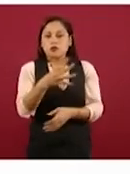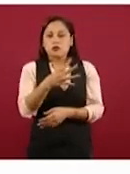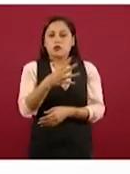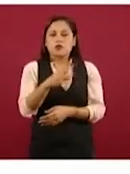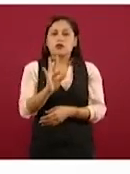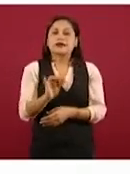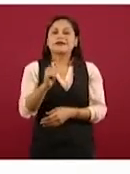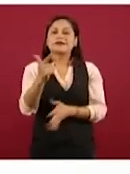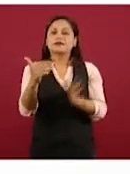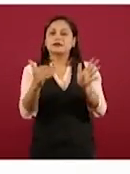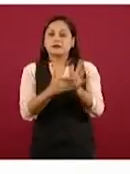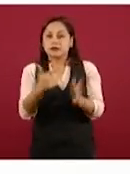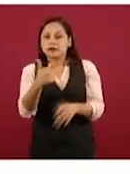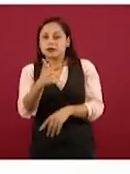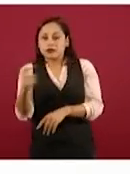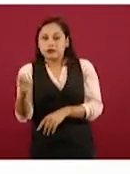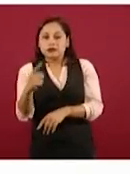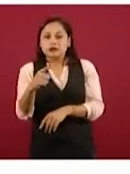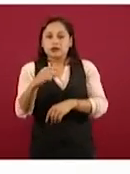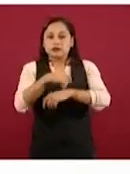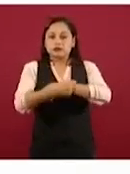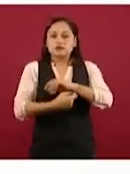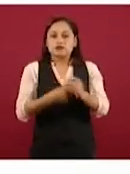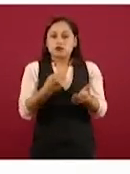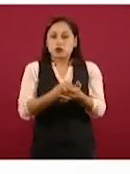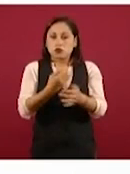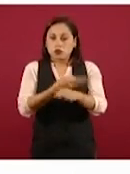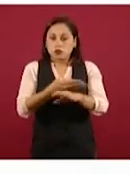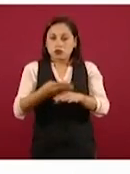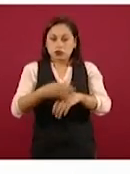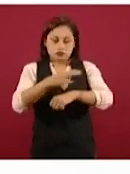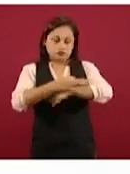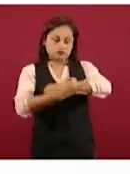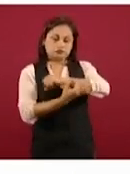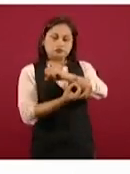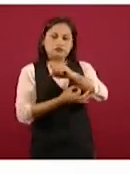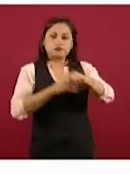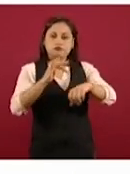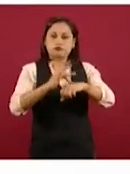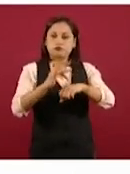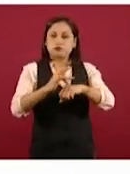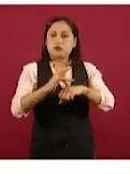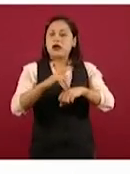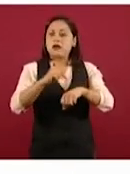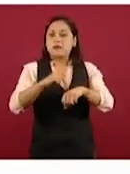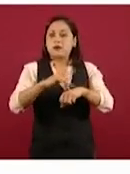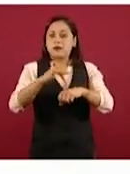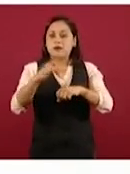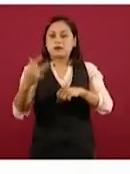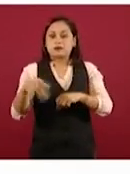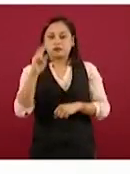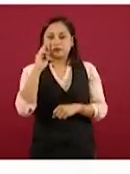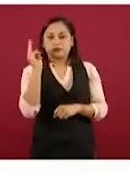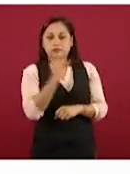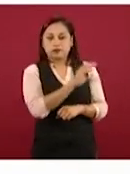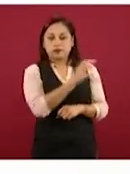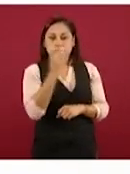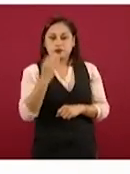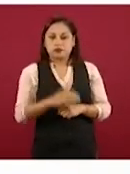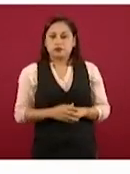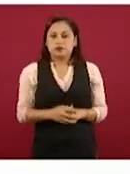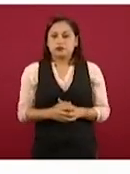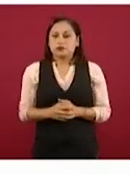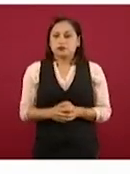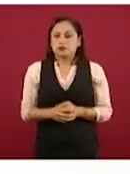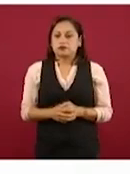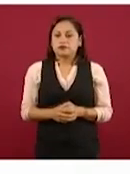oro blanco de 14 quilates con 72 diamantes blancos, color azul, corte cuadrado. Por favor, si fueran tan gentiles,